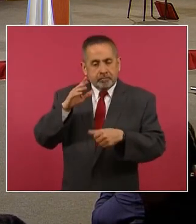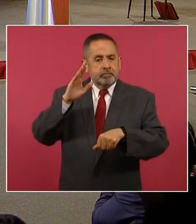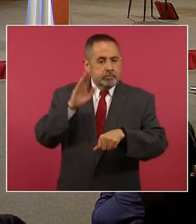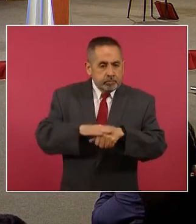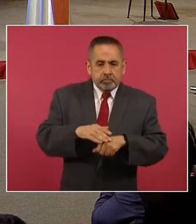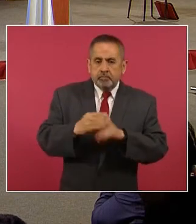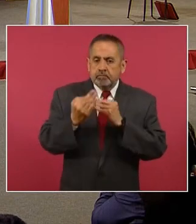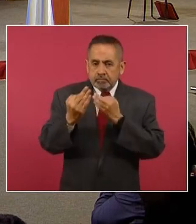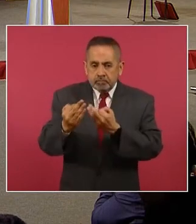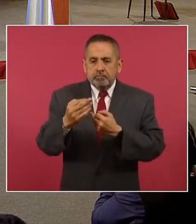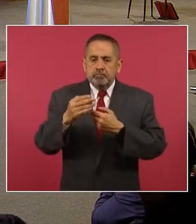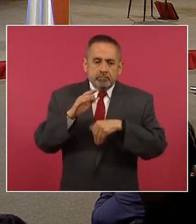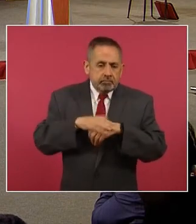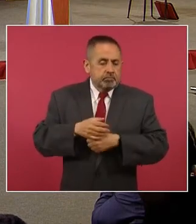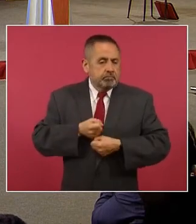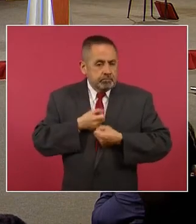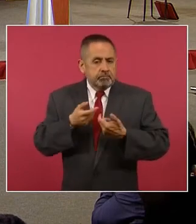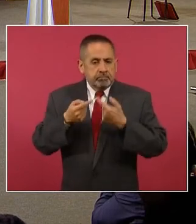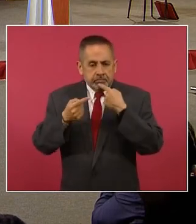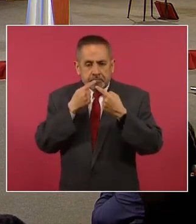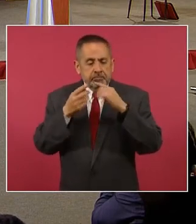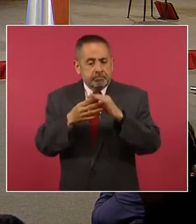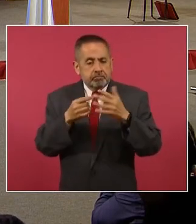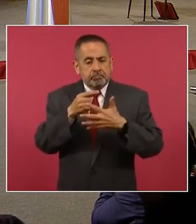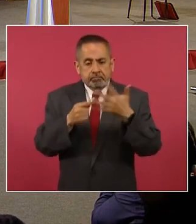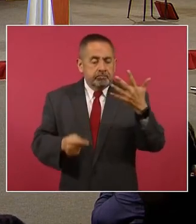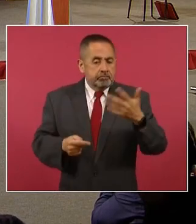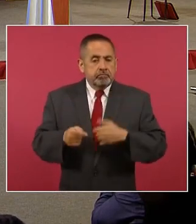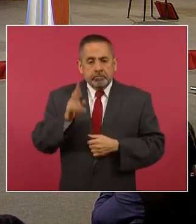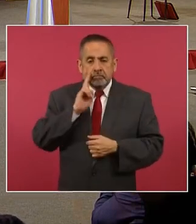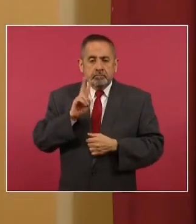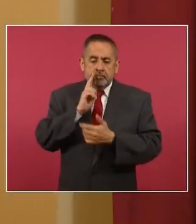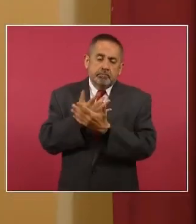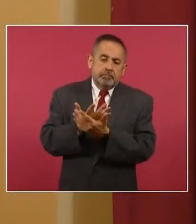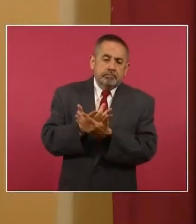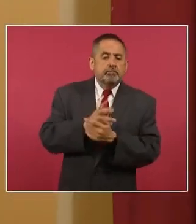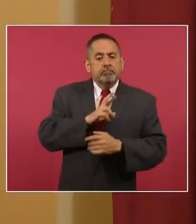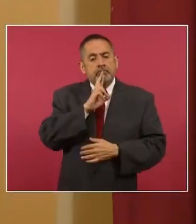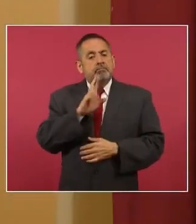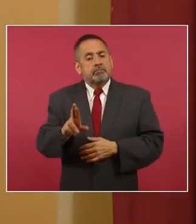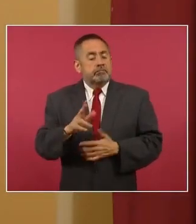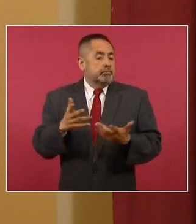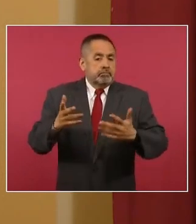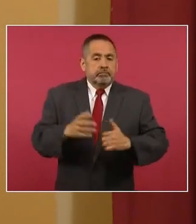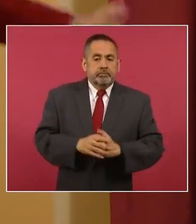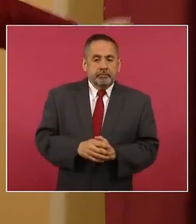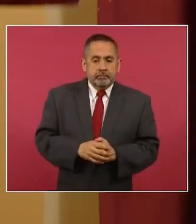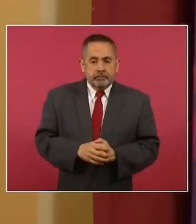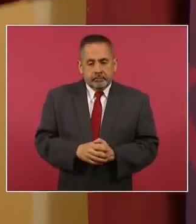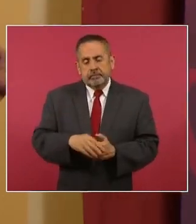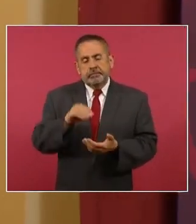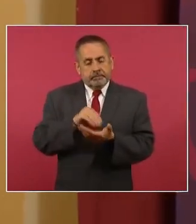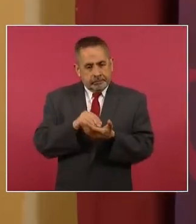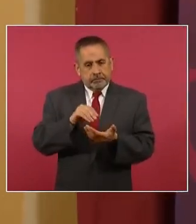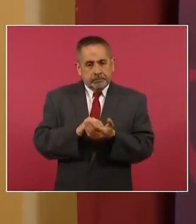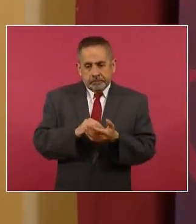en confrontaciones, mismo que ya fue apelado y se está en espera de la resolución. O sea,